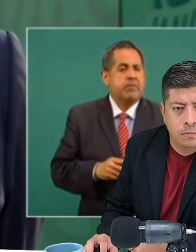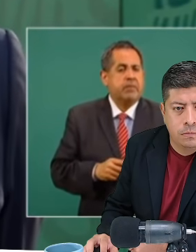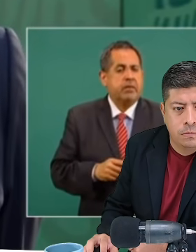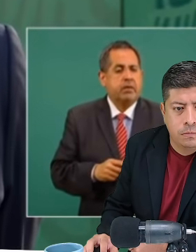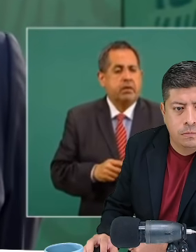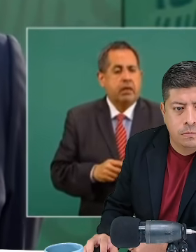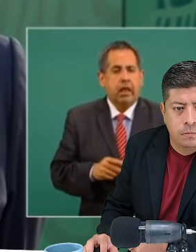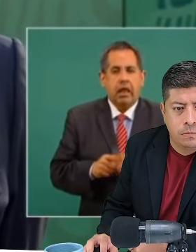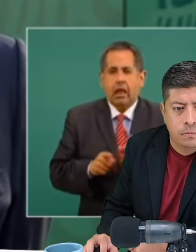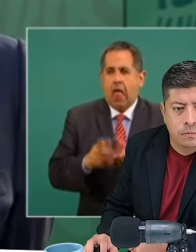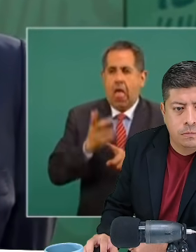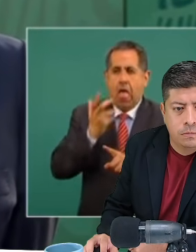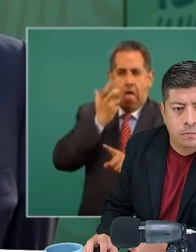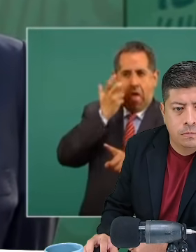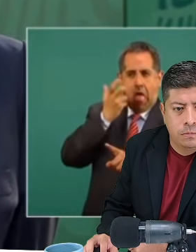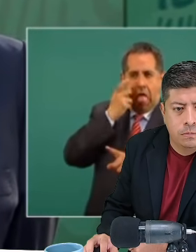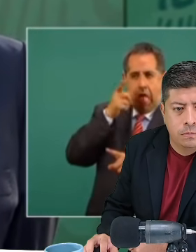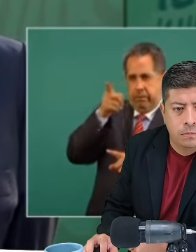motivo